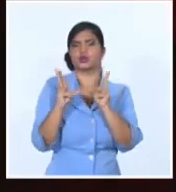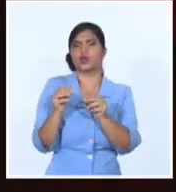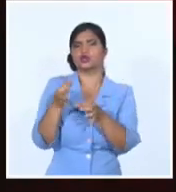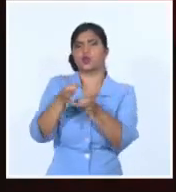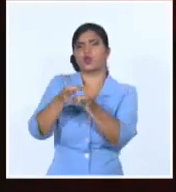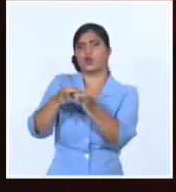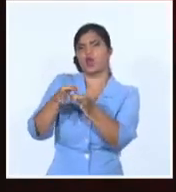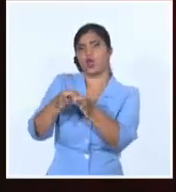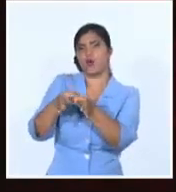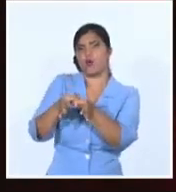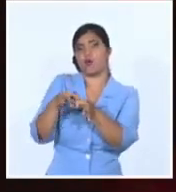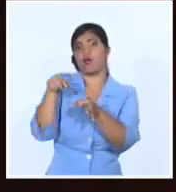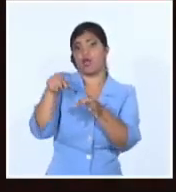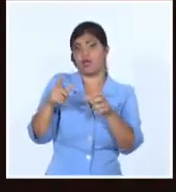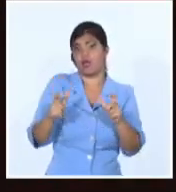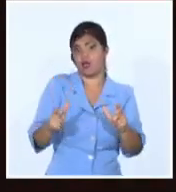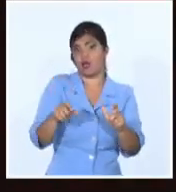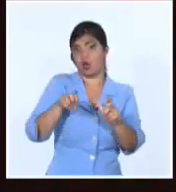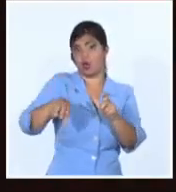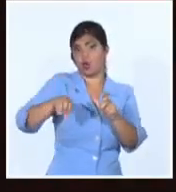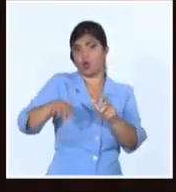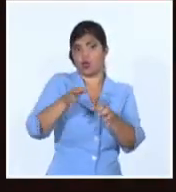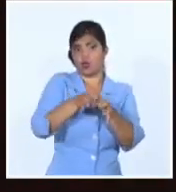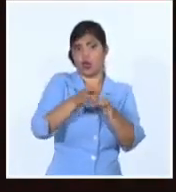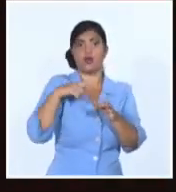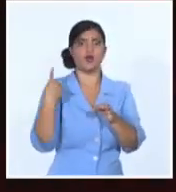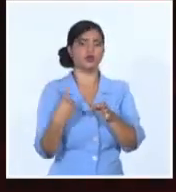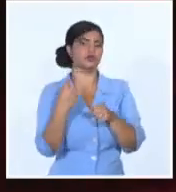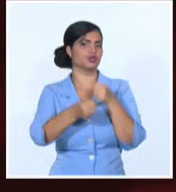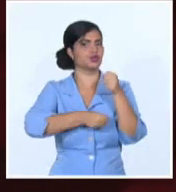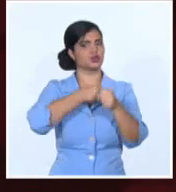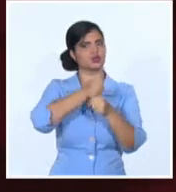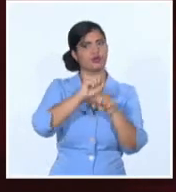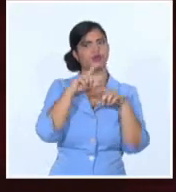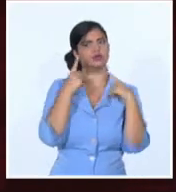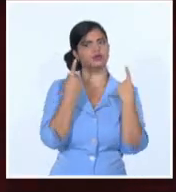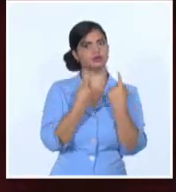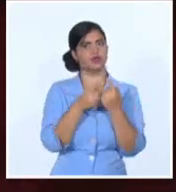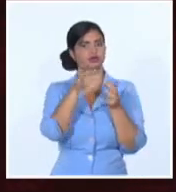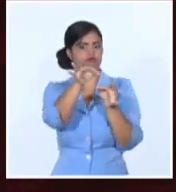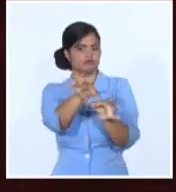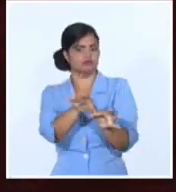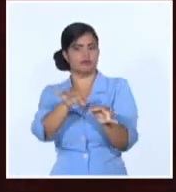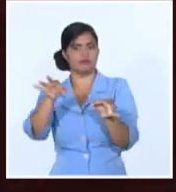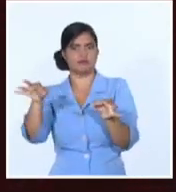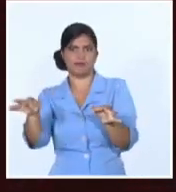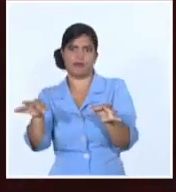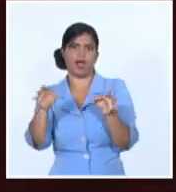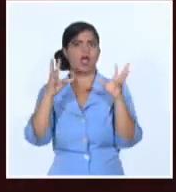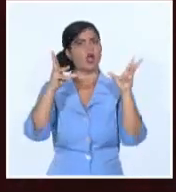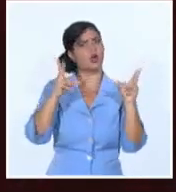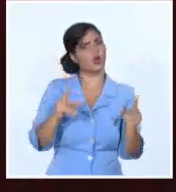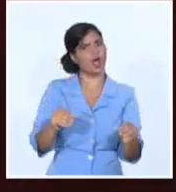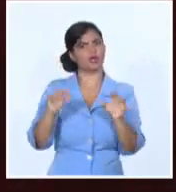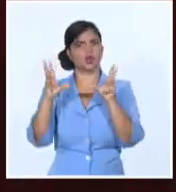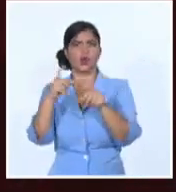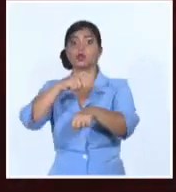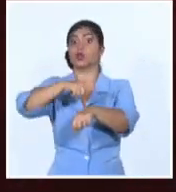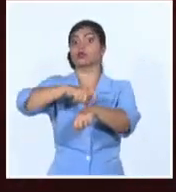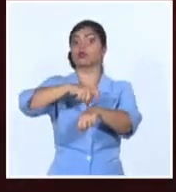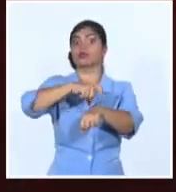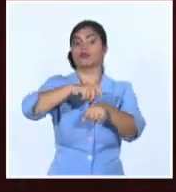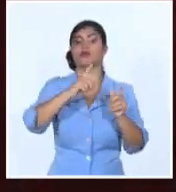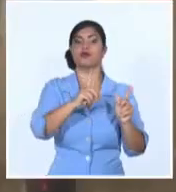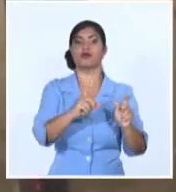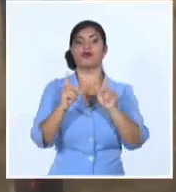poniendo los huevos, ya utilizamos todos esos instrumentos para medir el largo recto, el ancho recto, para tirarle la foto de